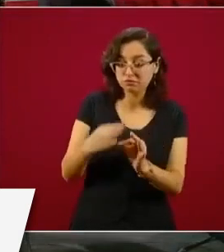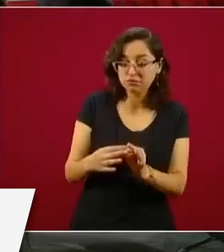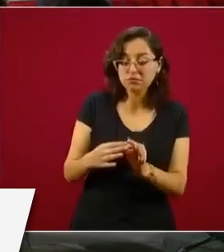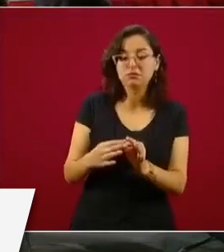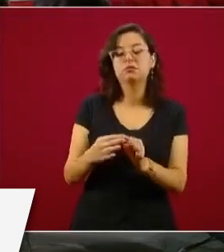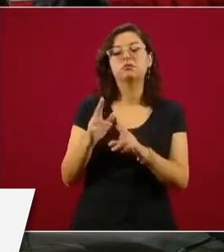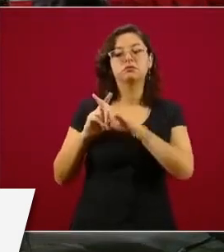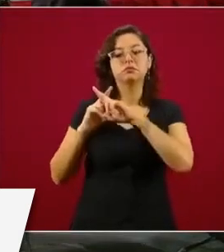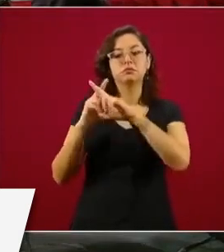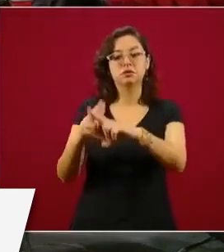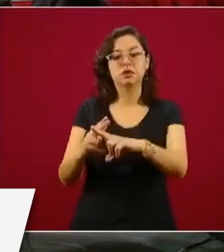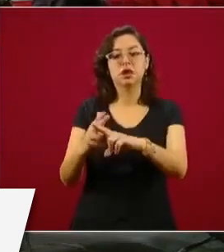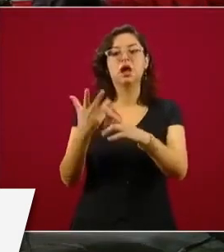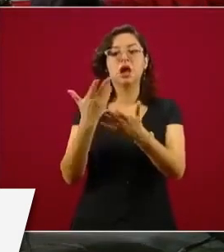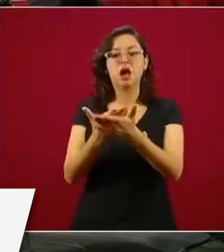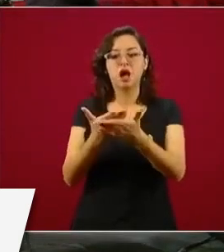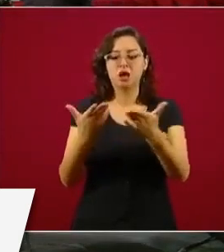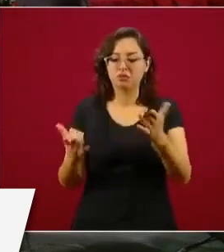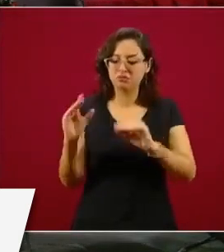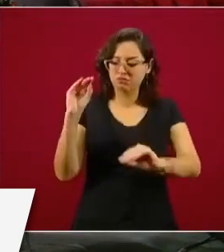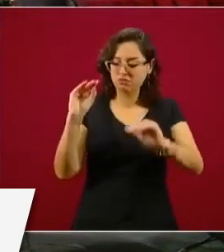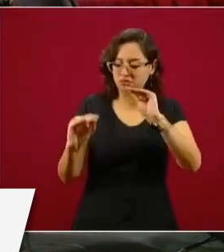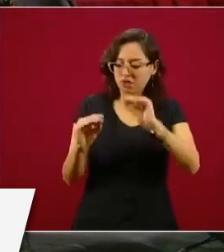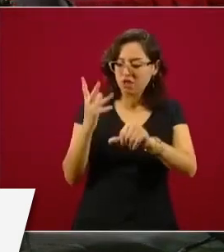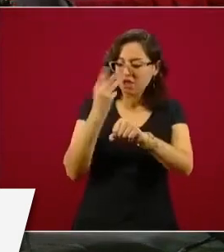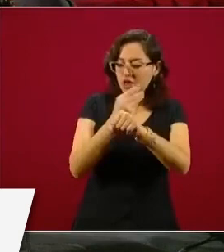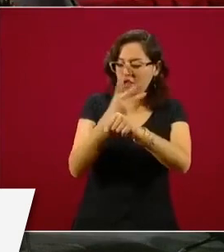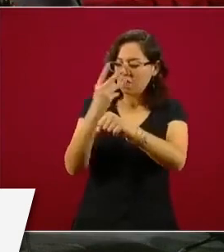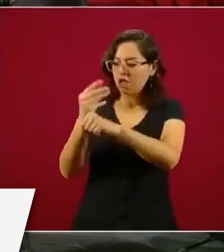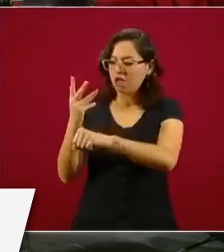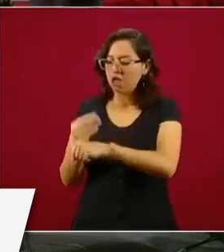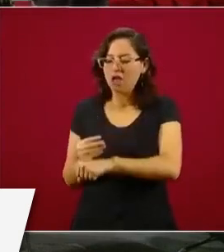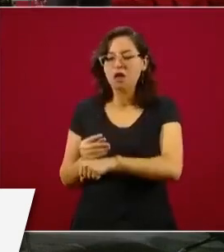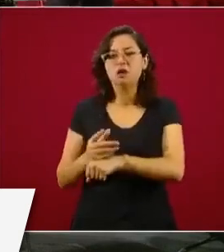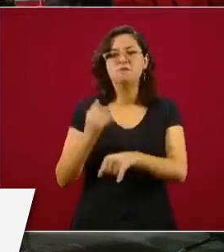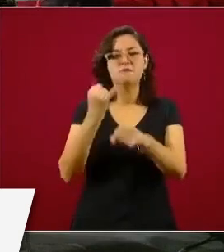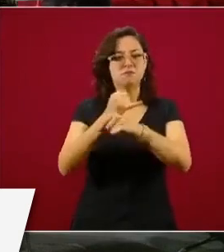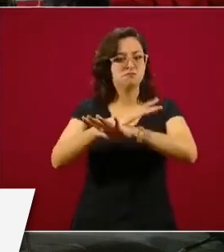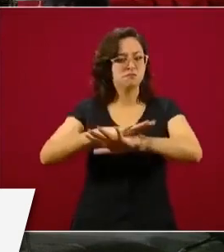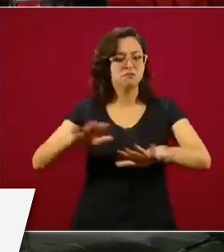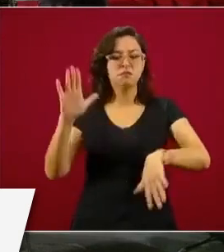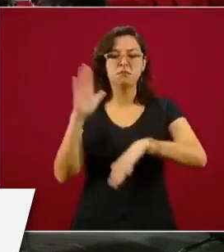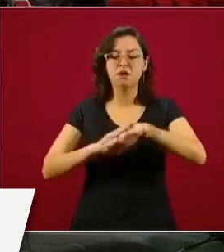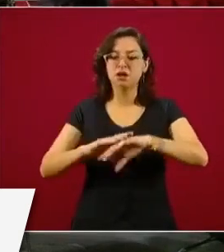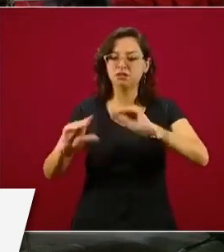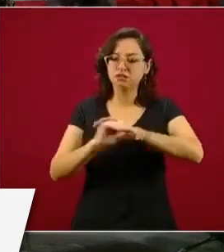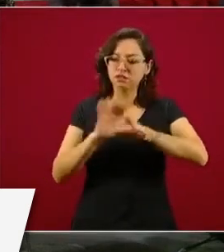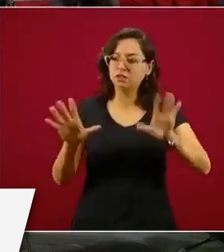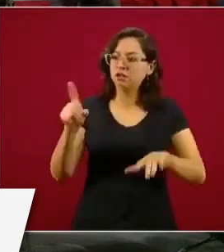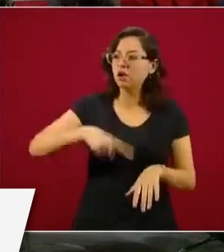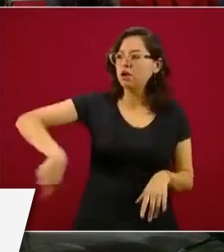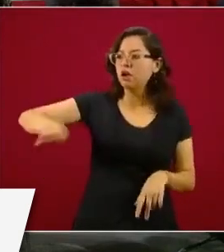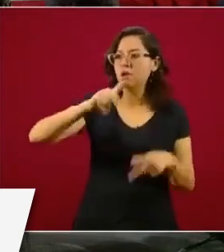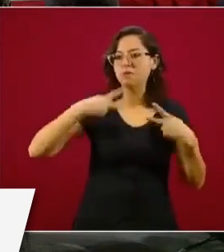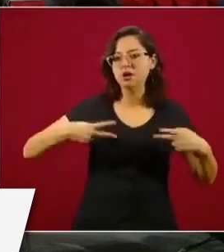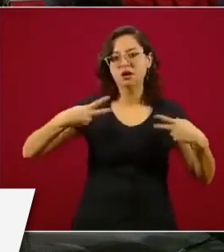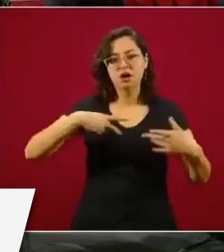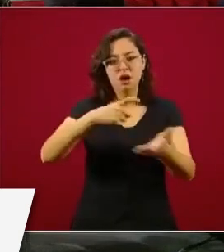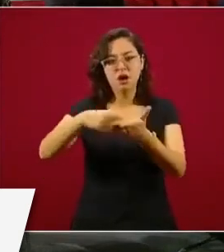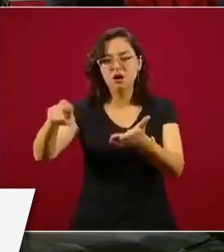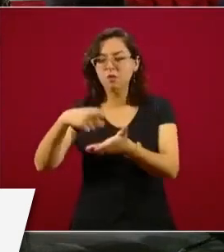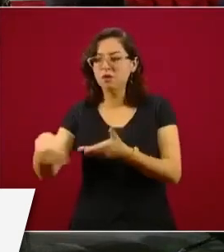que la información sea todavía más útil a todos los consumidores en nuestro país. Estamos ahora